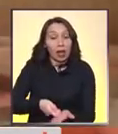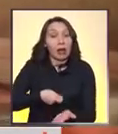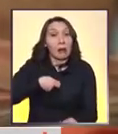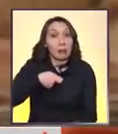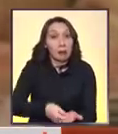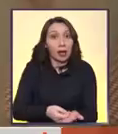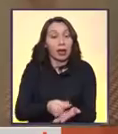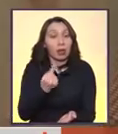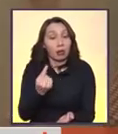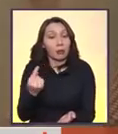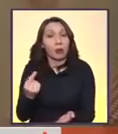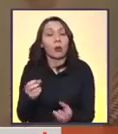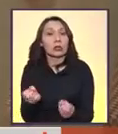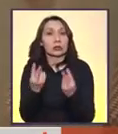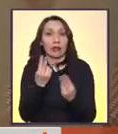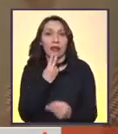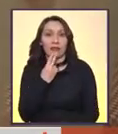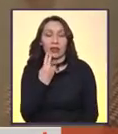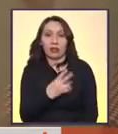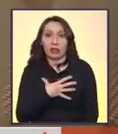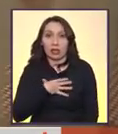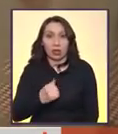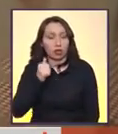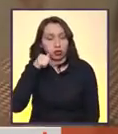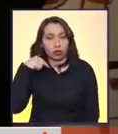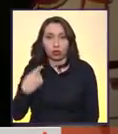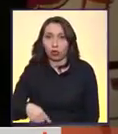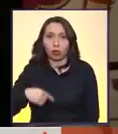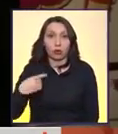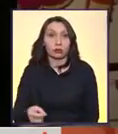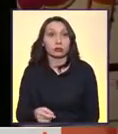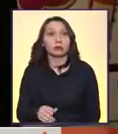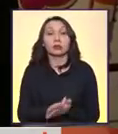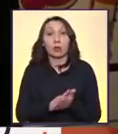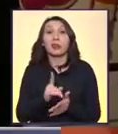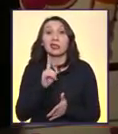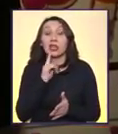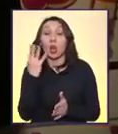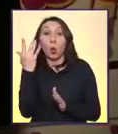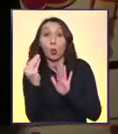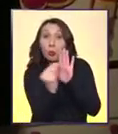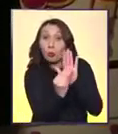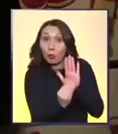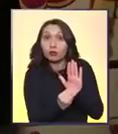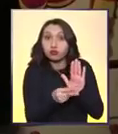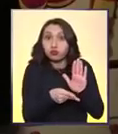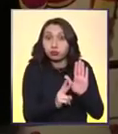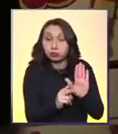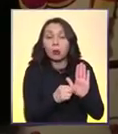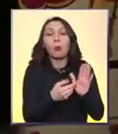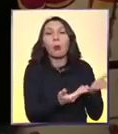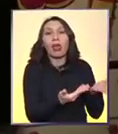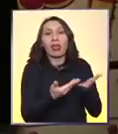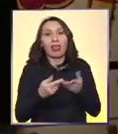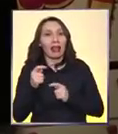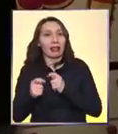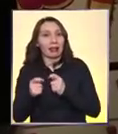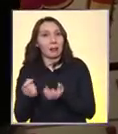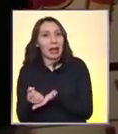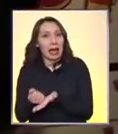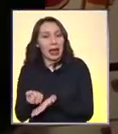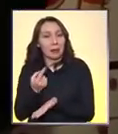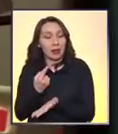precisamente salvar la vida de Isidora a diario. Si tuviéramos codificación, podríamos tener el acceso a este tratamiento y